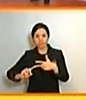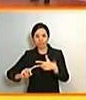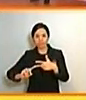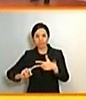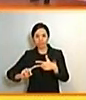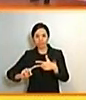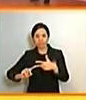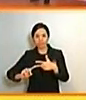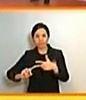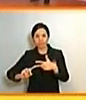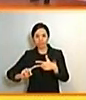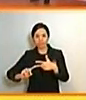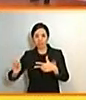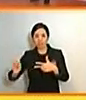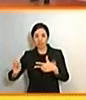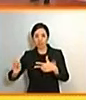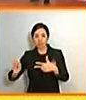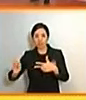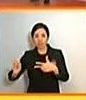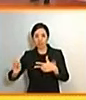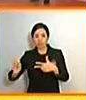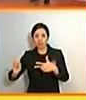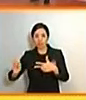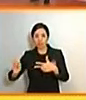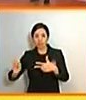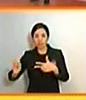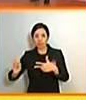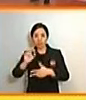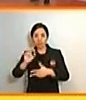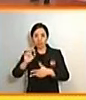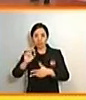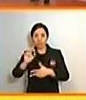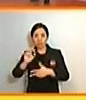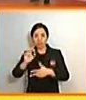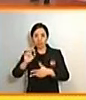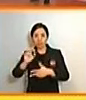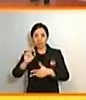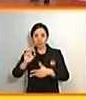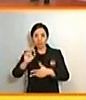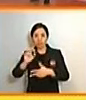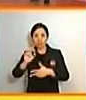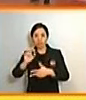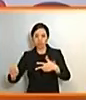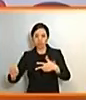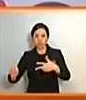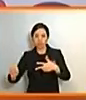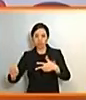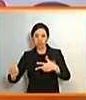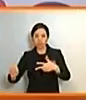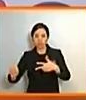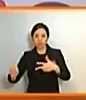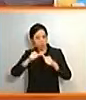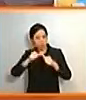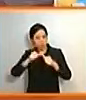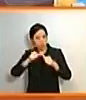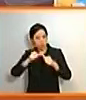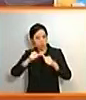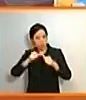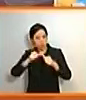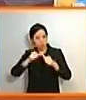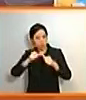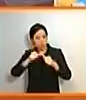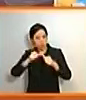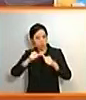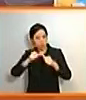Es el 70. Repito, 63, 01 y 70. Recuerda que las únicas loterías legales